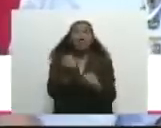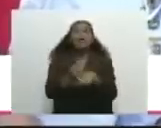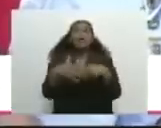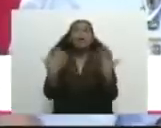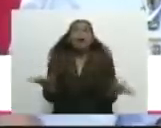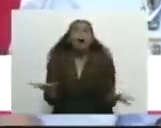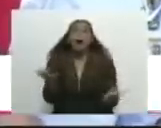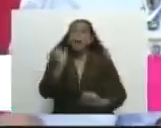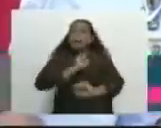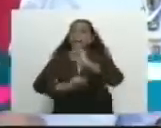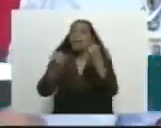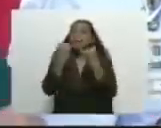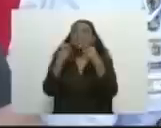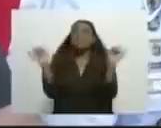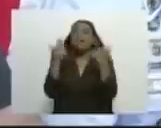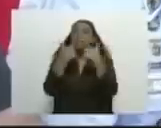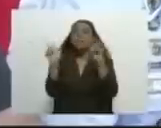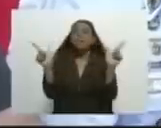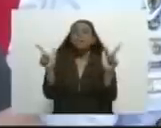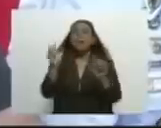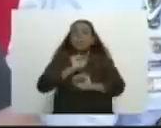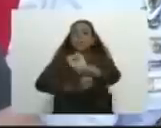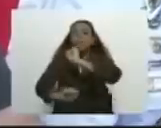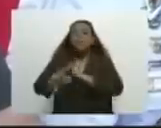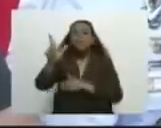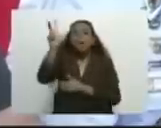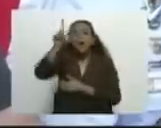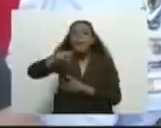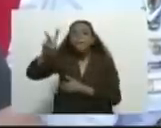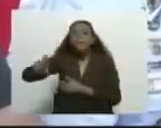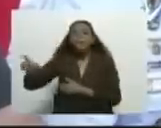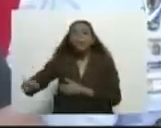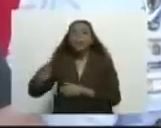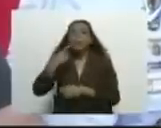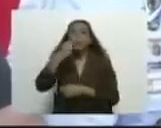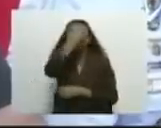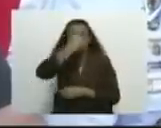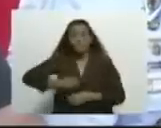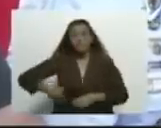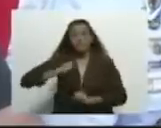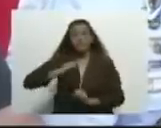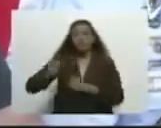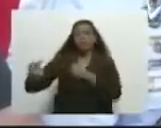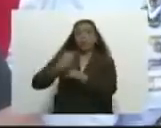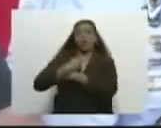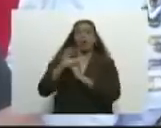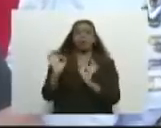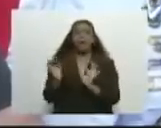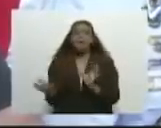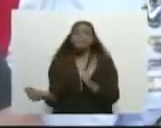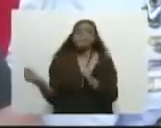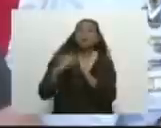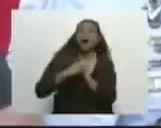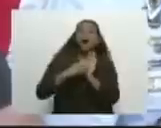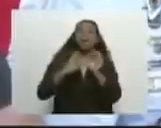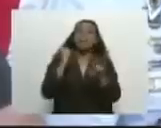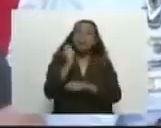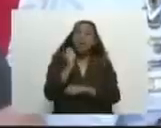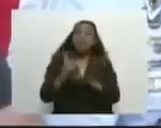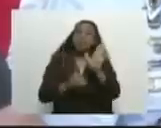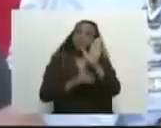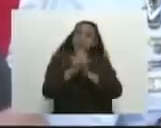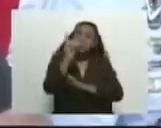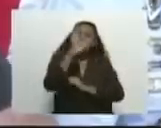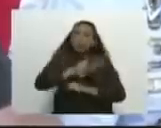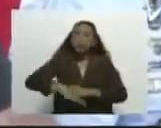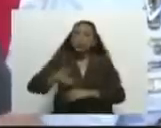garantizar la independencia del país, defender a ese pueblo como usted nos ha ordenado y sumarnos a todas las tareas de desarrollo nacional como